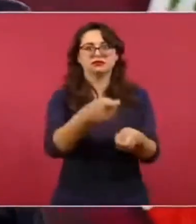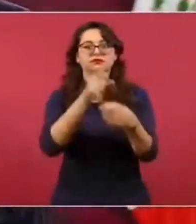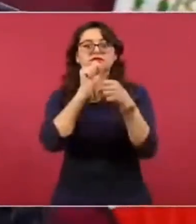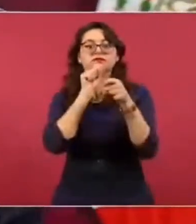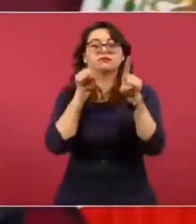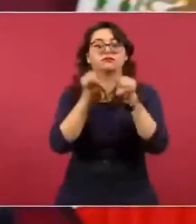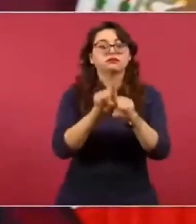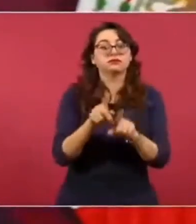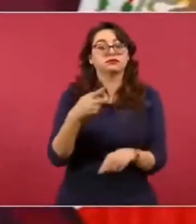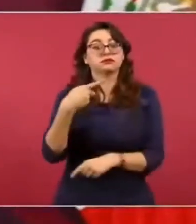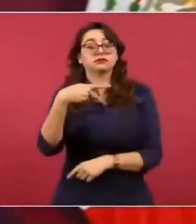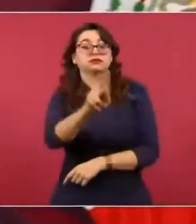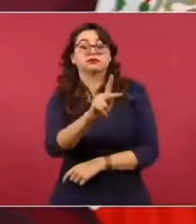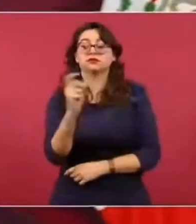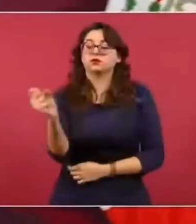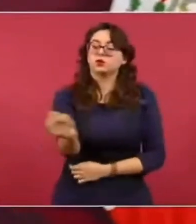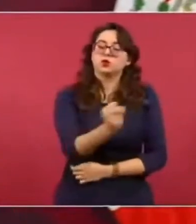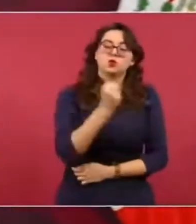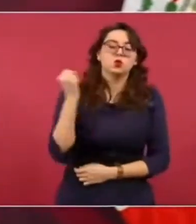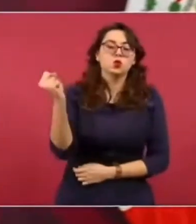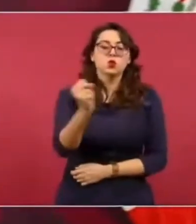la campana, la alarma,